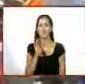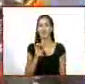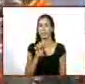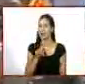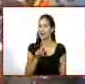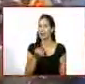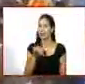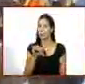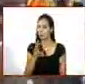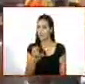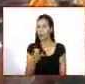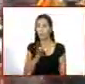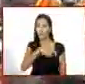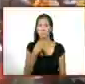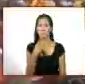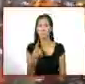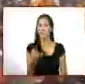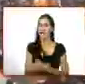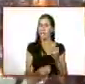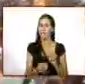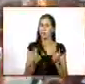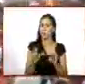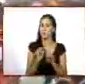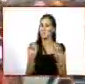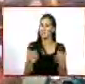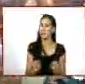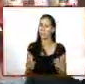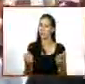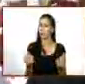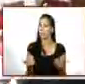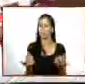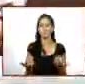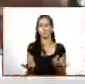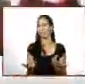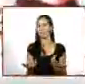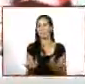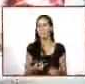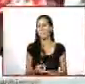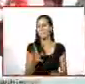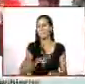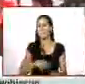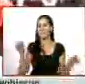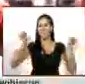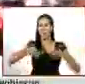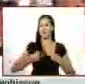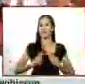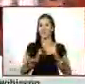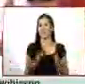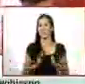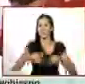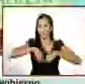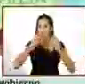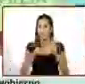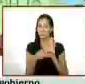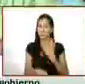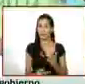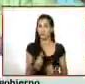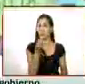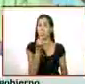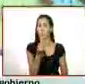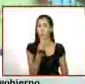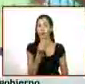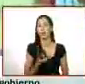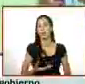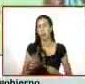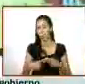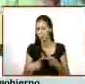Los manifestantes explican que la aplicación de este modelo es lo que ha llevado al empeoramiento de las condiciones de vida y la violación de los derechos elementales